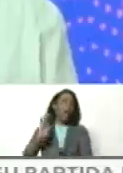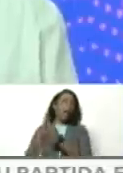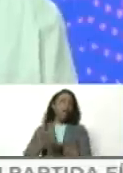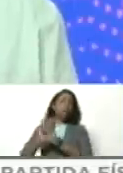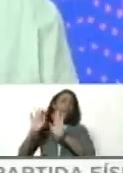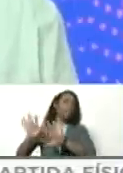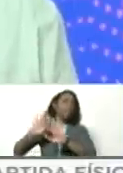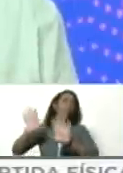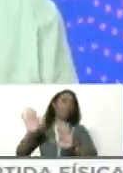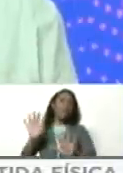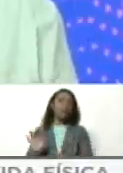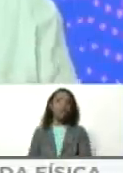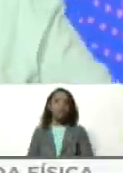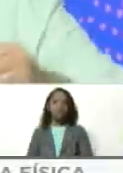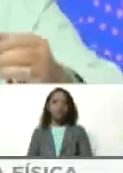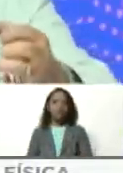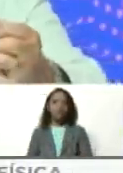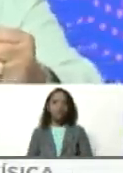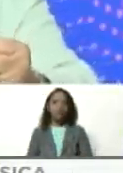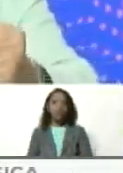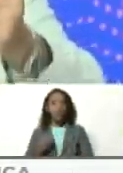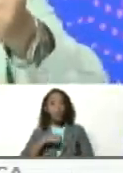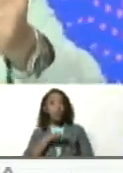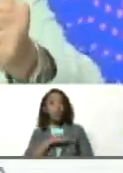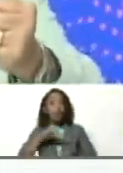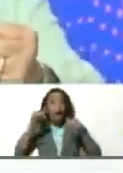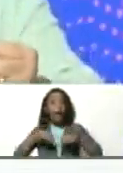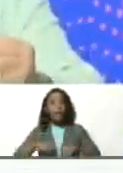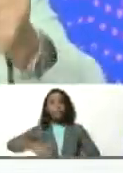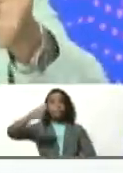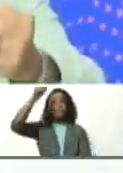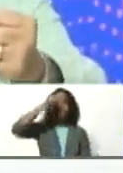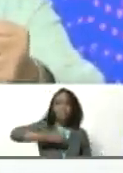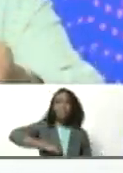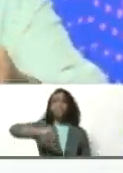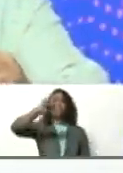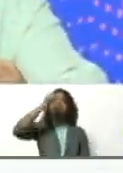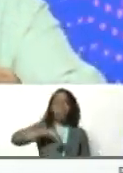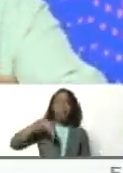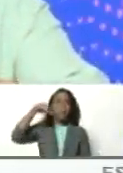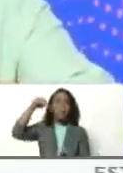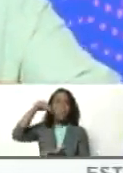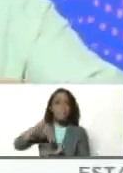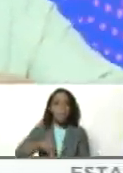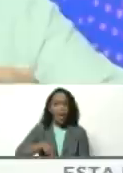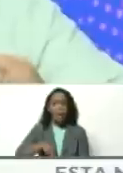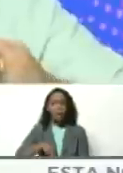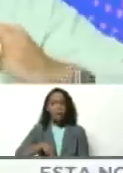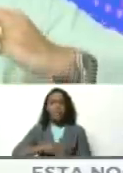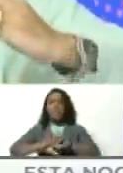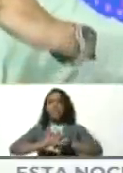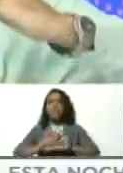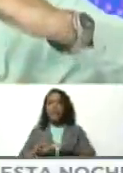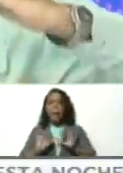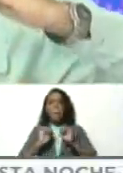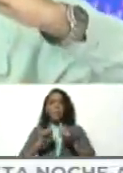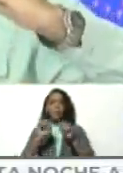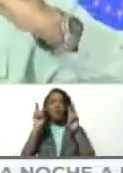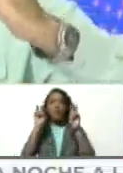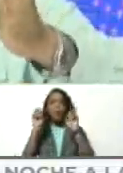días. Y nosotros aquí resistiendo, de pie, y ya empezando una nueva